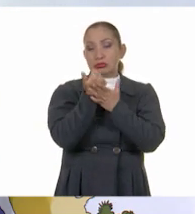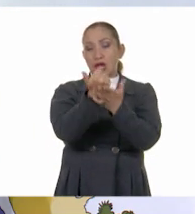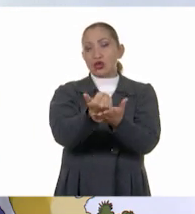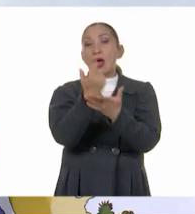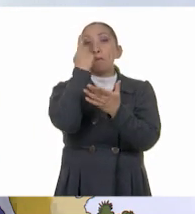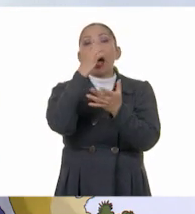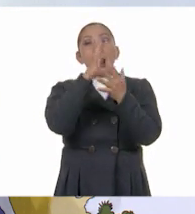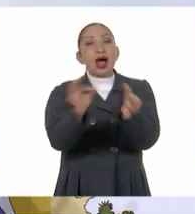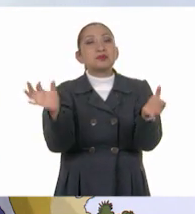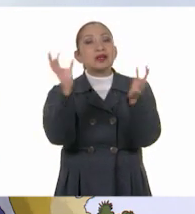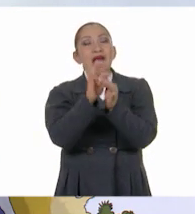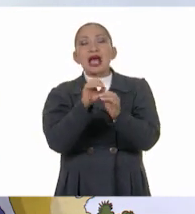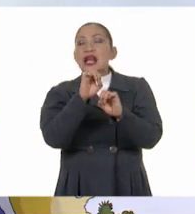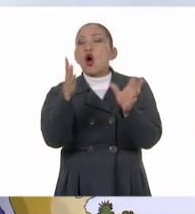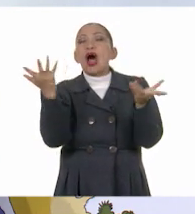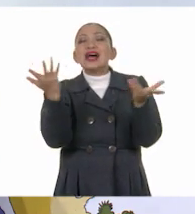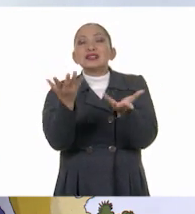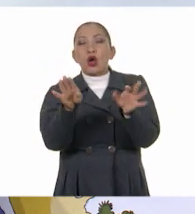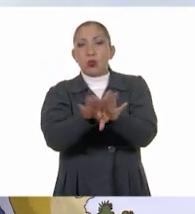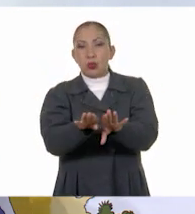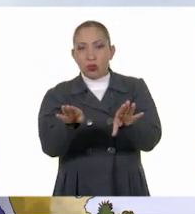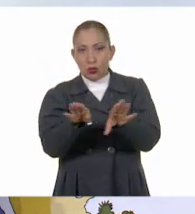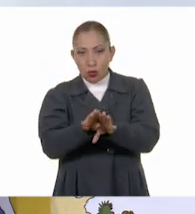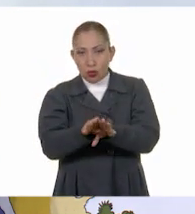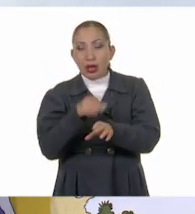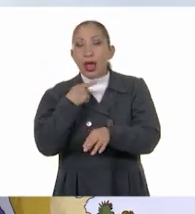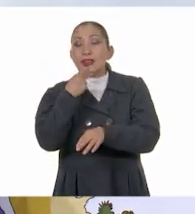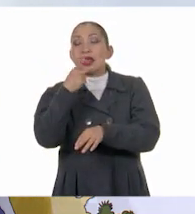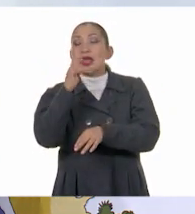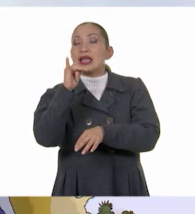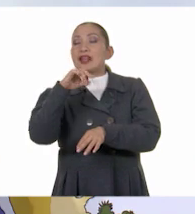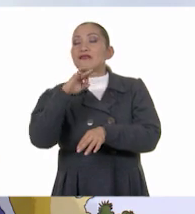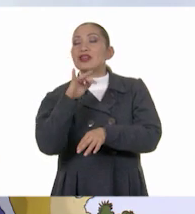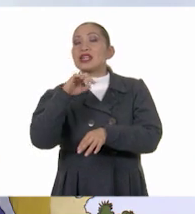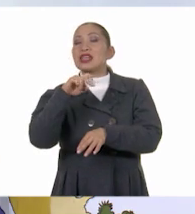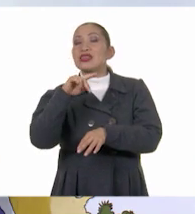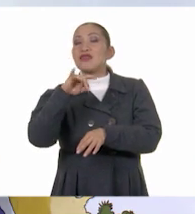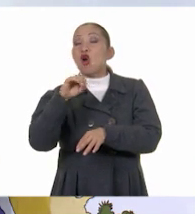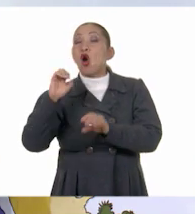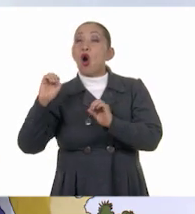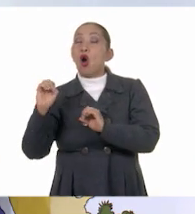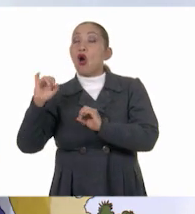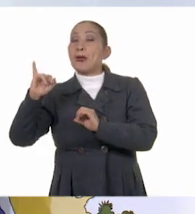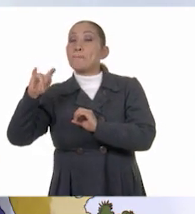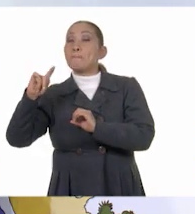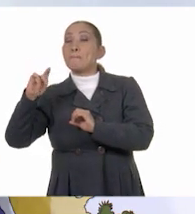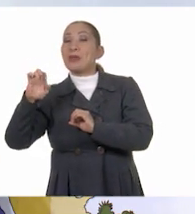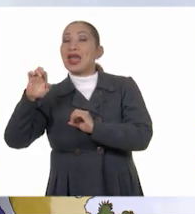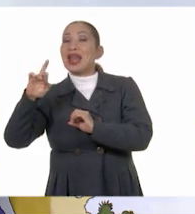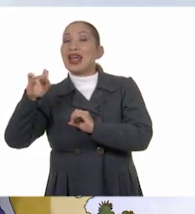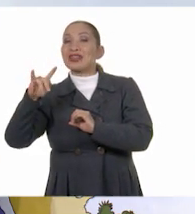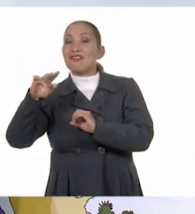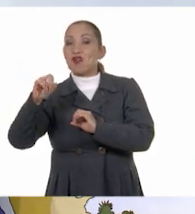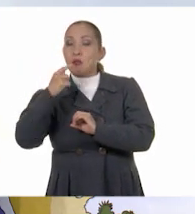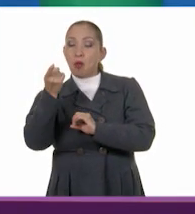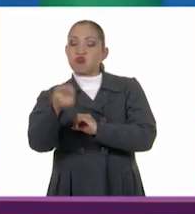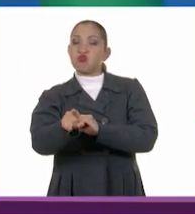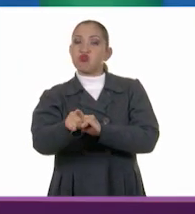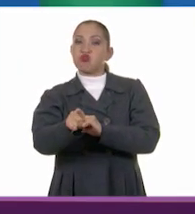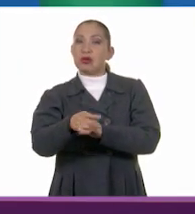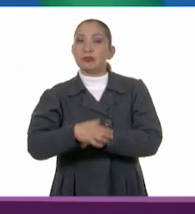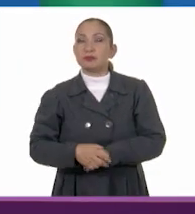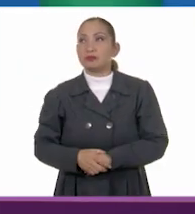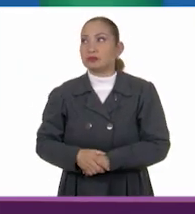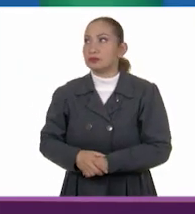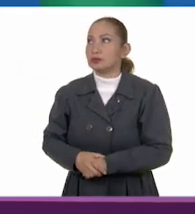los instructivos y son las formas verbales en infinitivo o en imperativo. Uy,